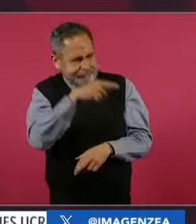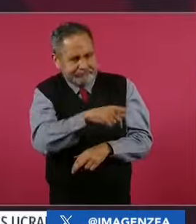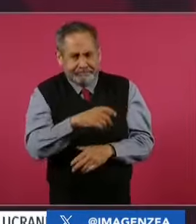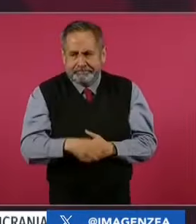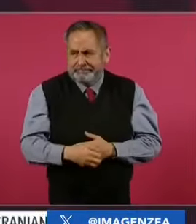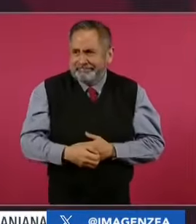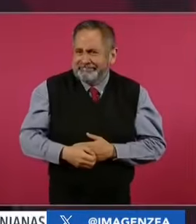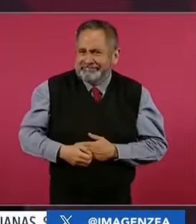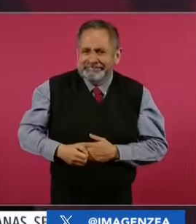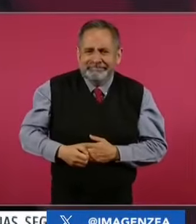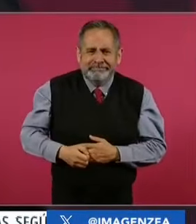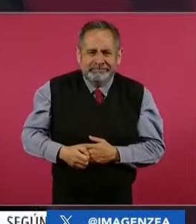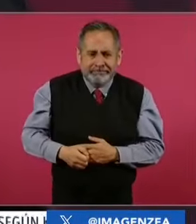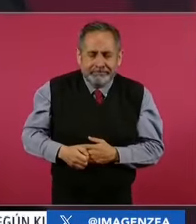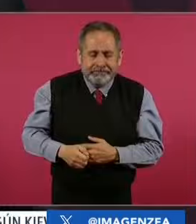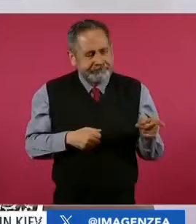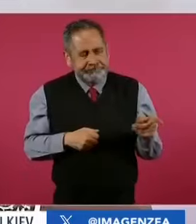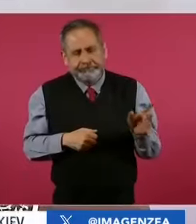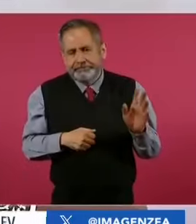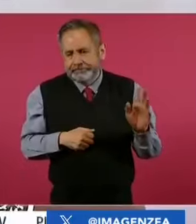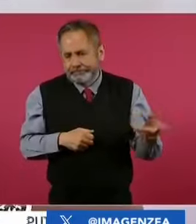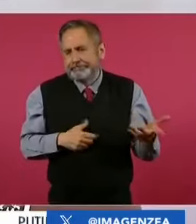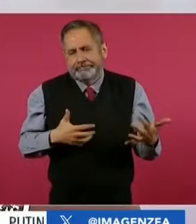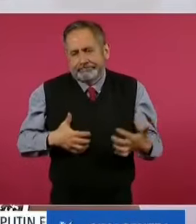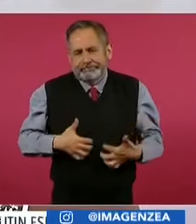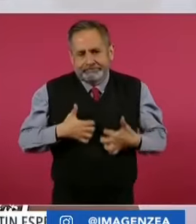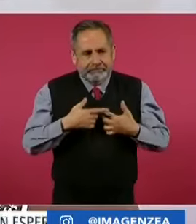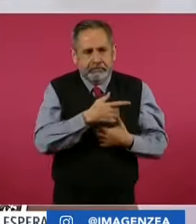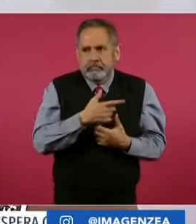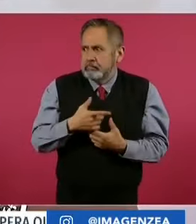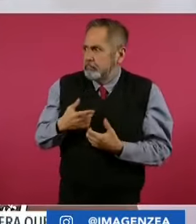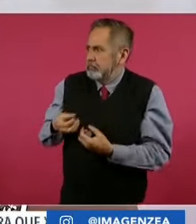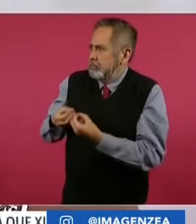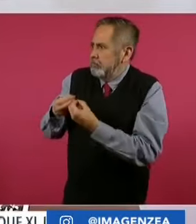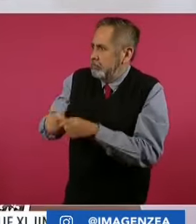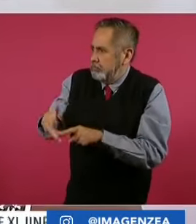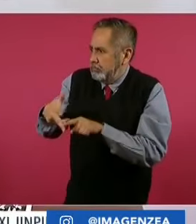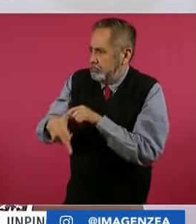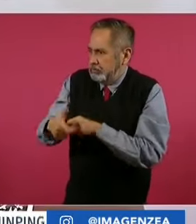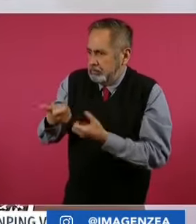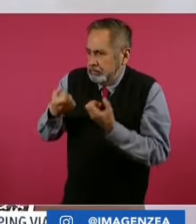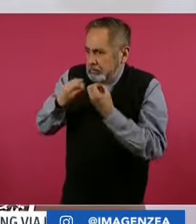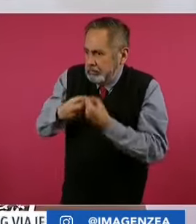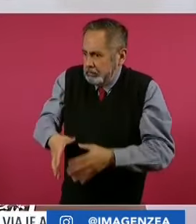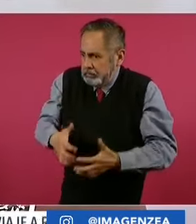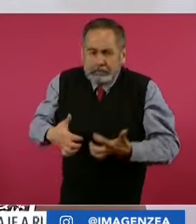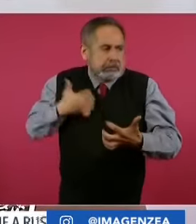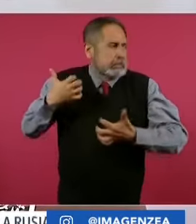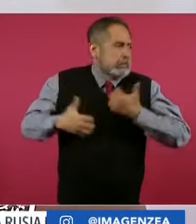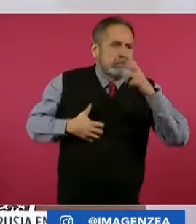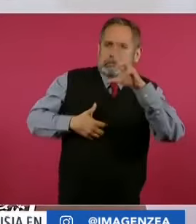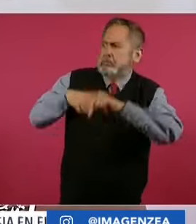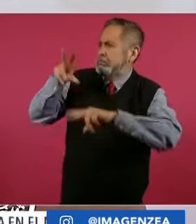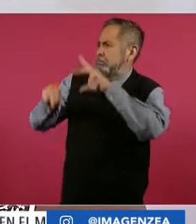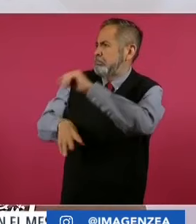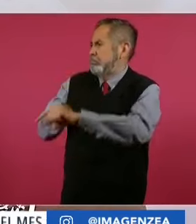Sí, entendemos de que están defendiendo sus intereses. Agréguenle